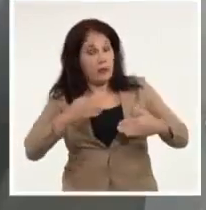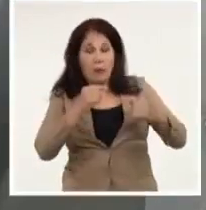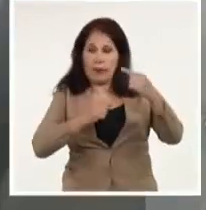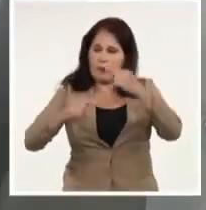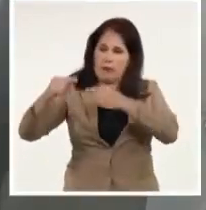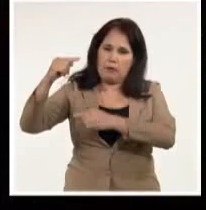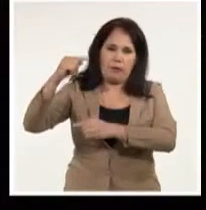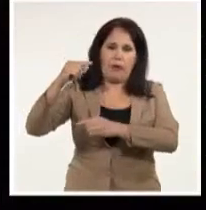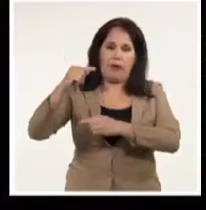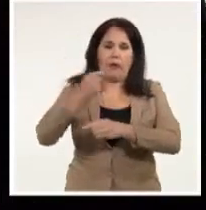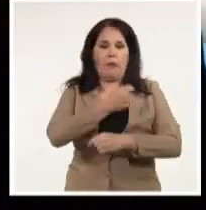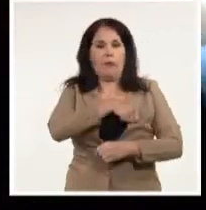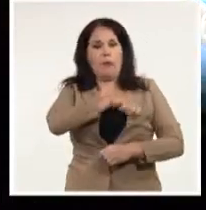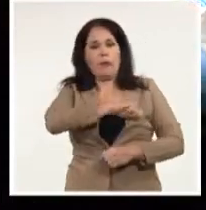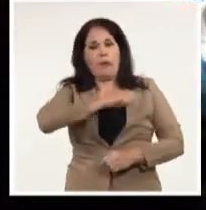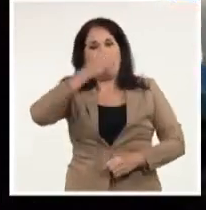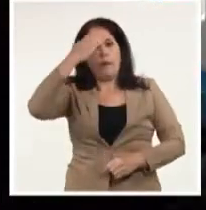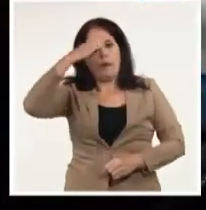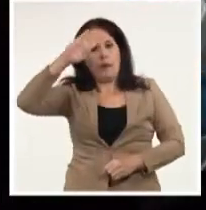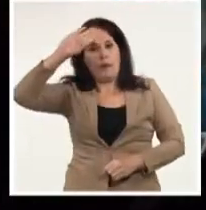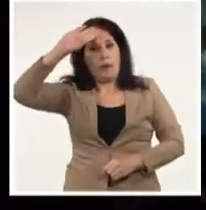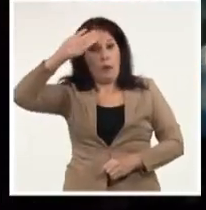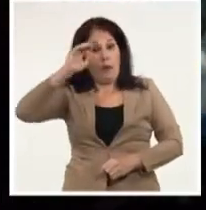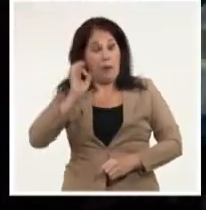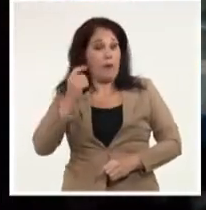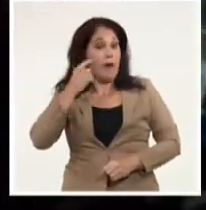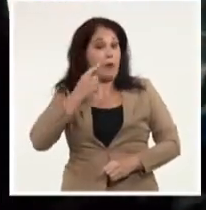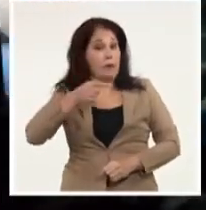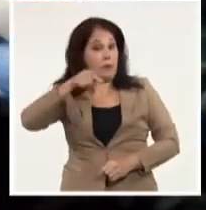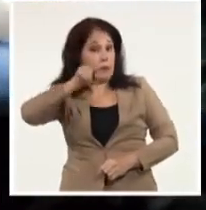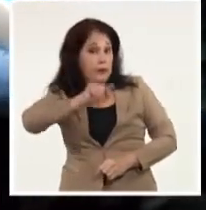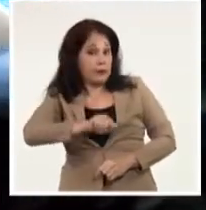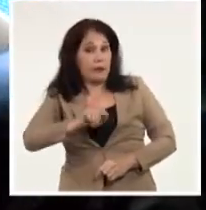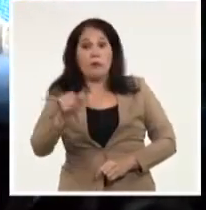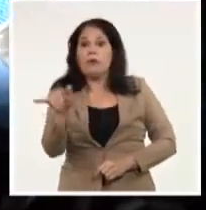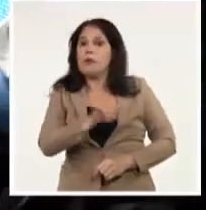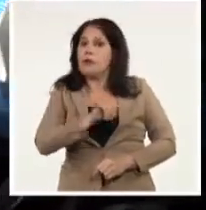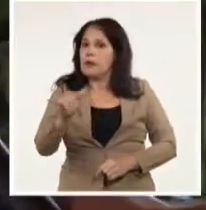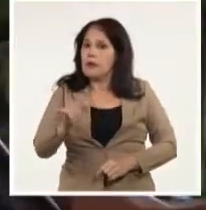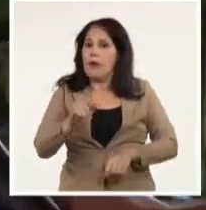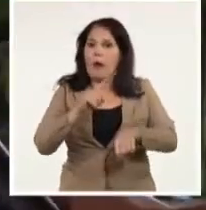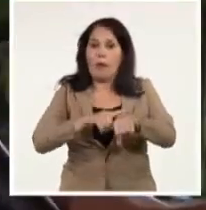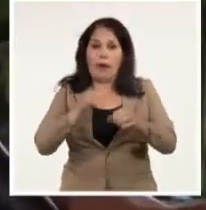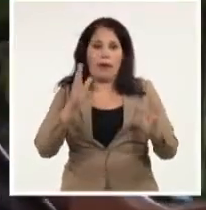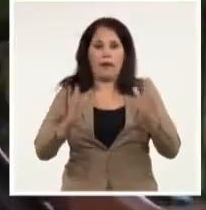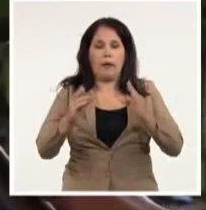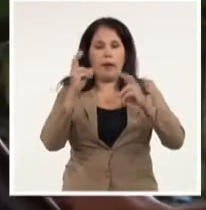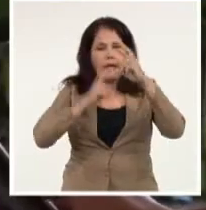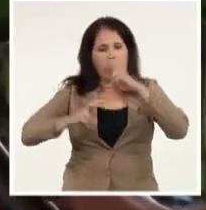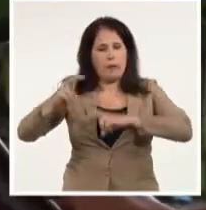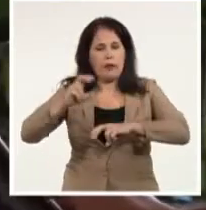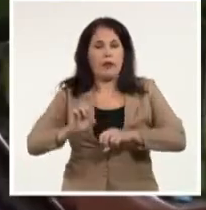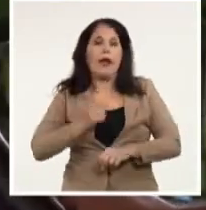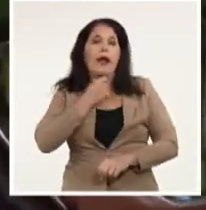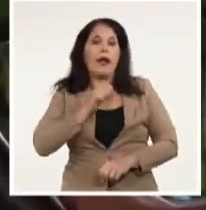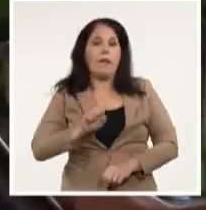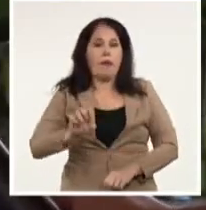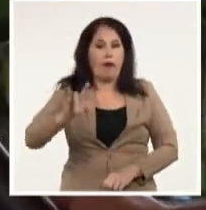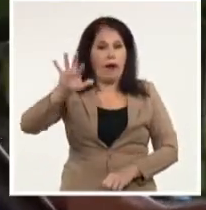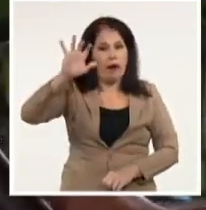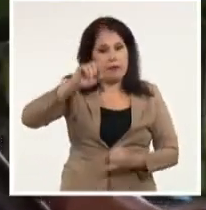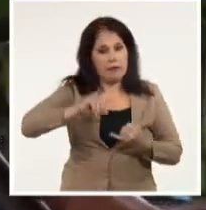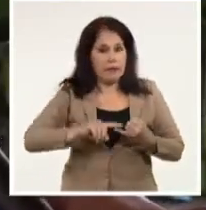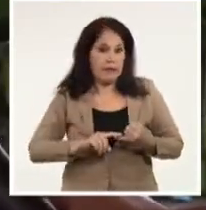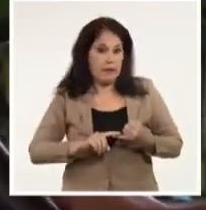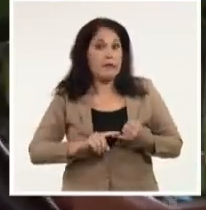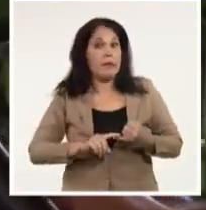salud, pues siguieron. Por tanto, el año pasado le dedicamos también un buen tiempo a las investigaciones de cáncer, como es lógico,